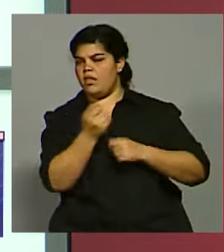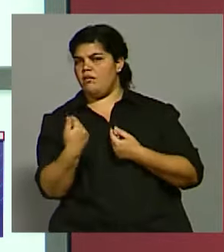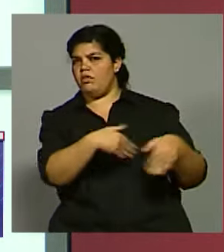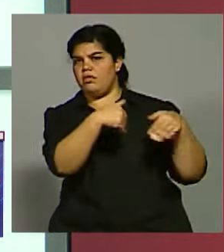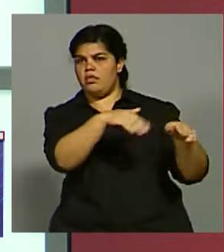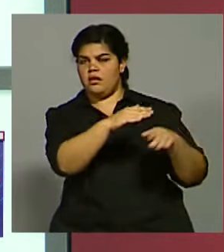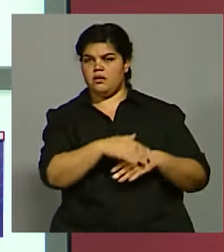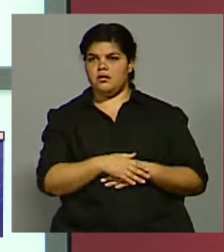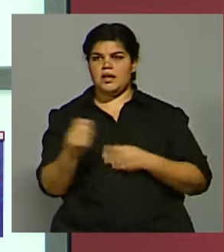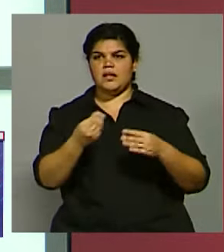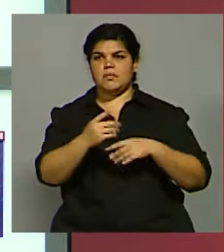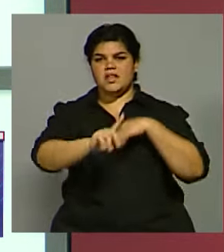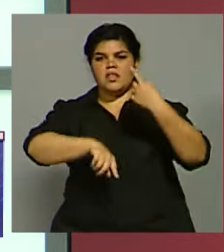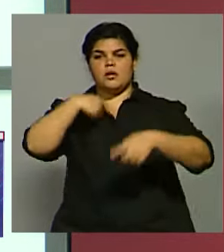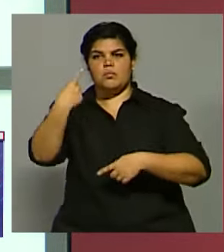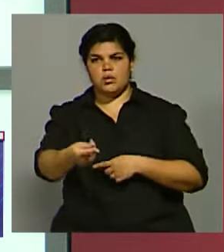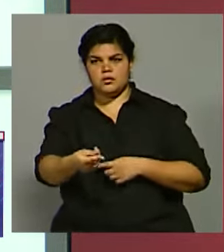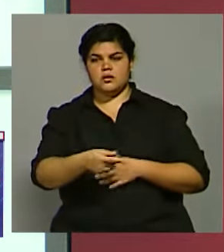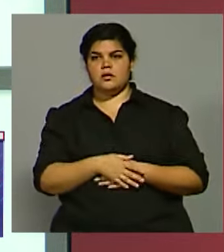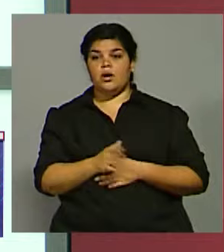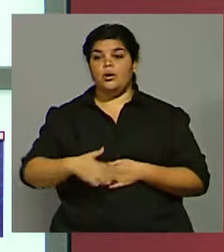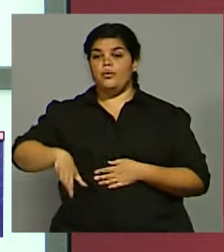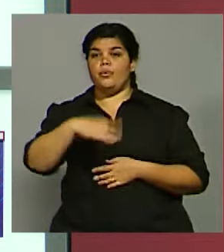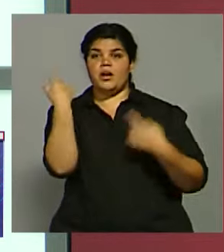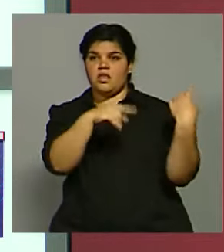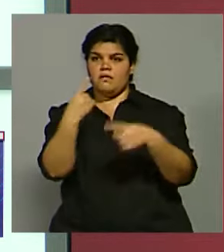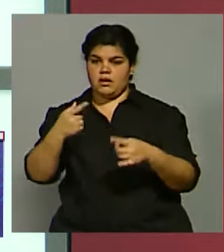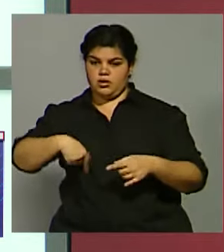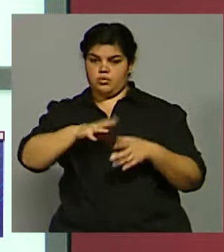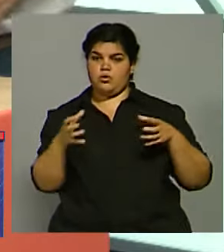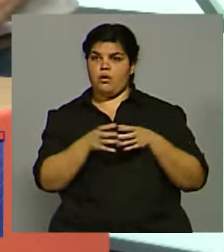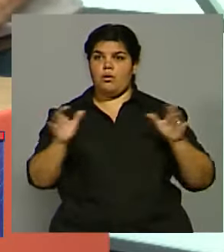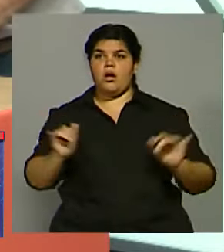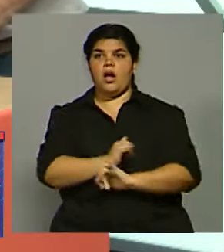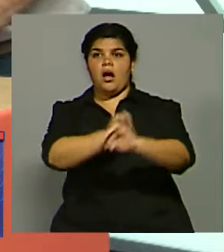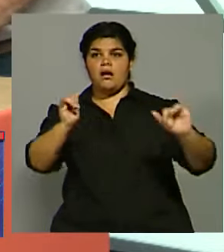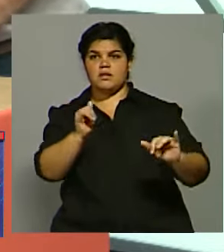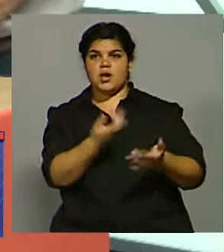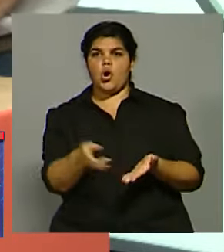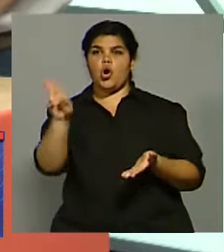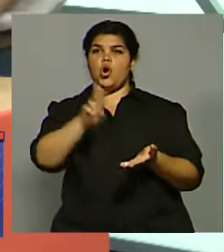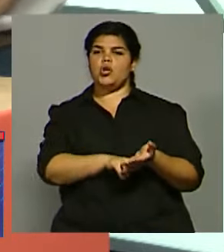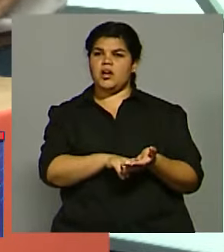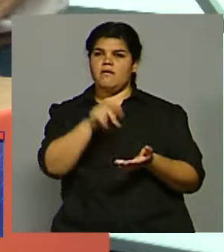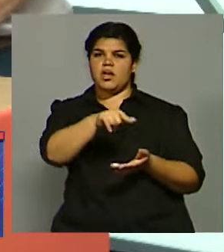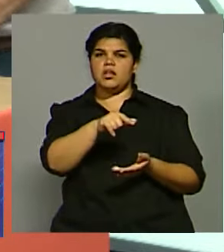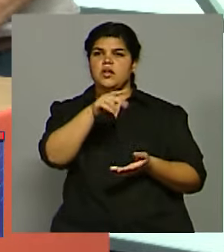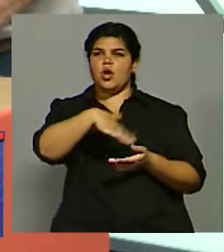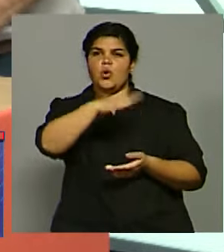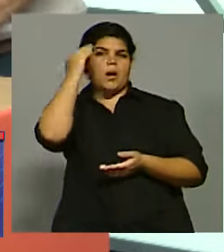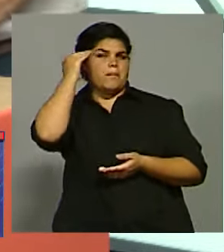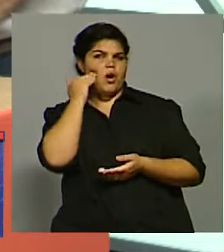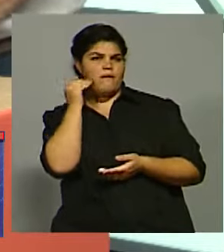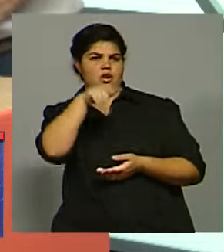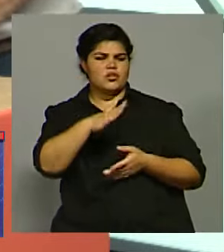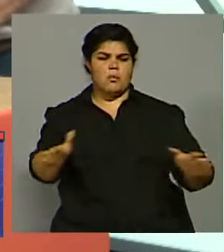después. Nosotros hemos dicho en distintos medios que volver al Próbolo es como volver a la ESMA. Claro, traumático, totalmente.